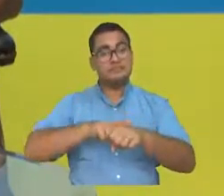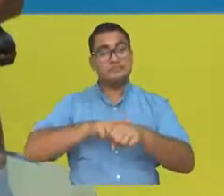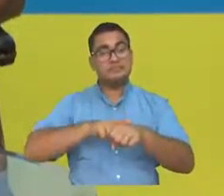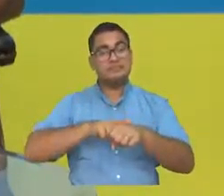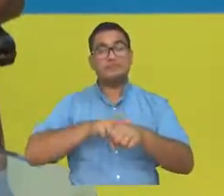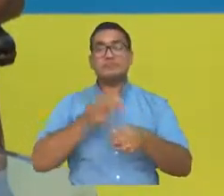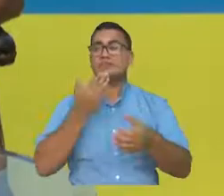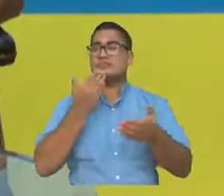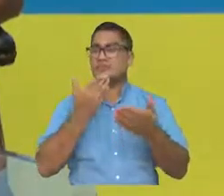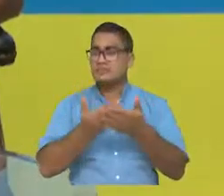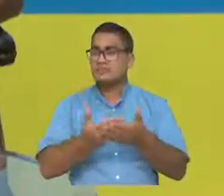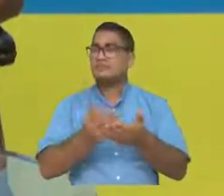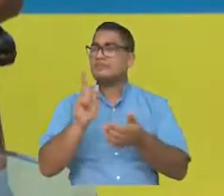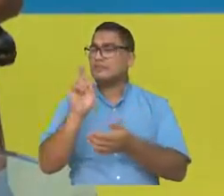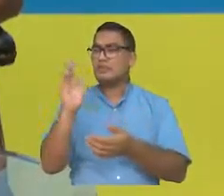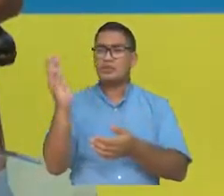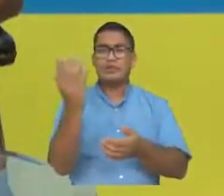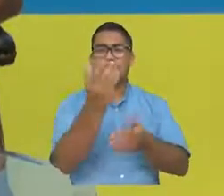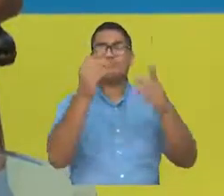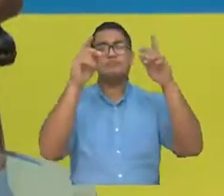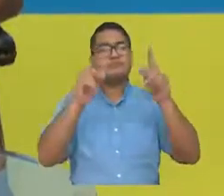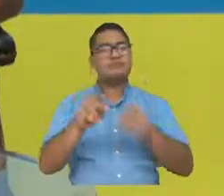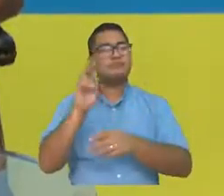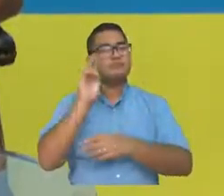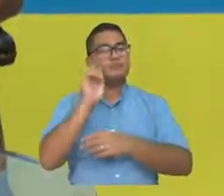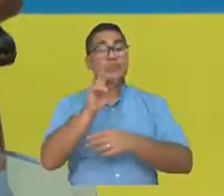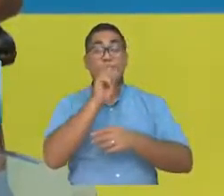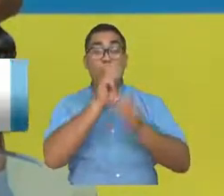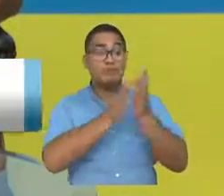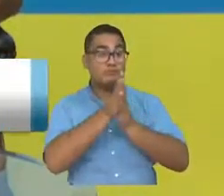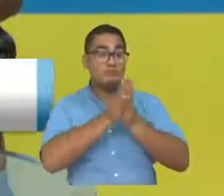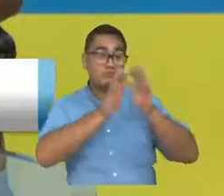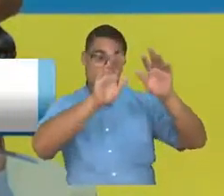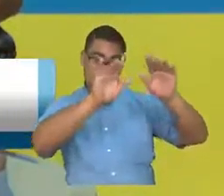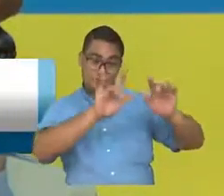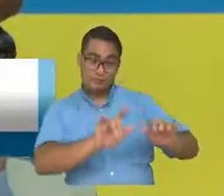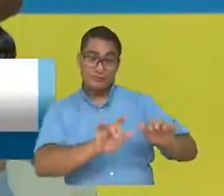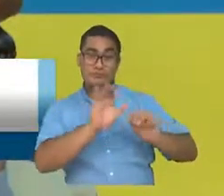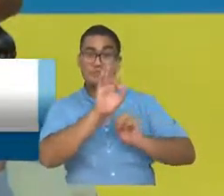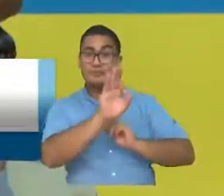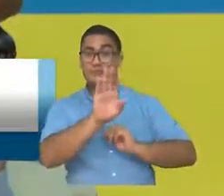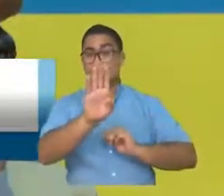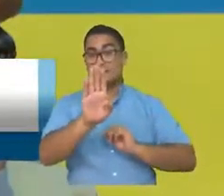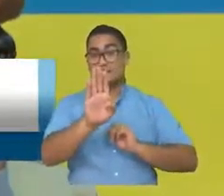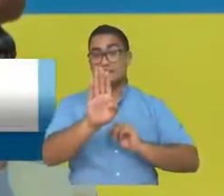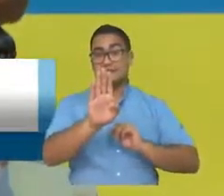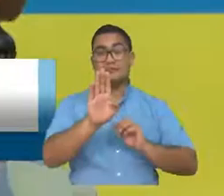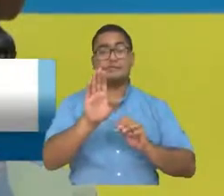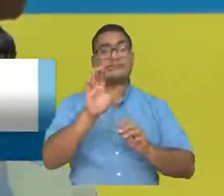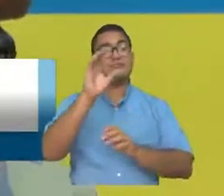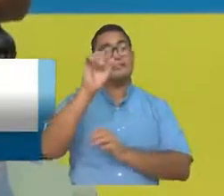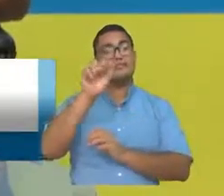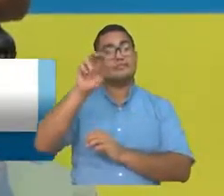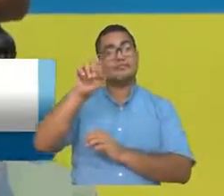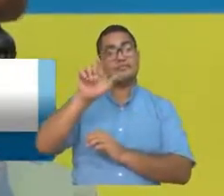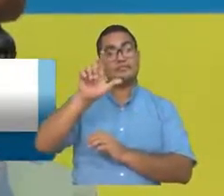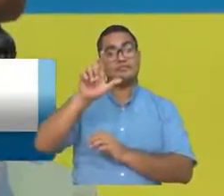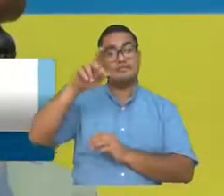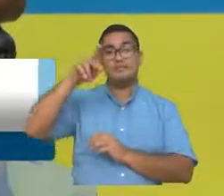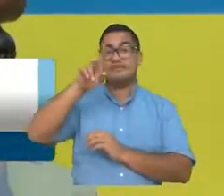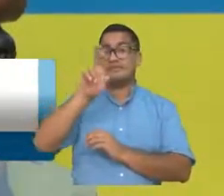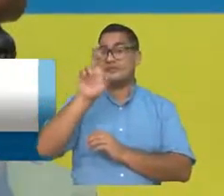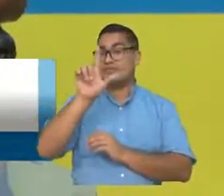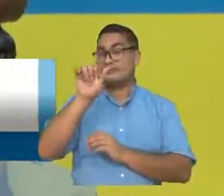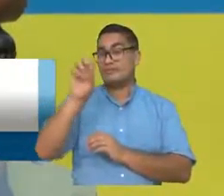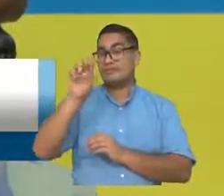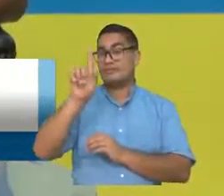Estamos de regreso, amigos televidentes, en su gustado programa Prevenir de Salud a través de la señal del canal parlamentario,